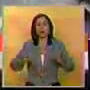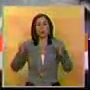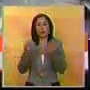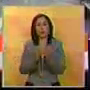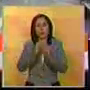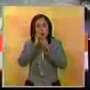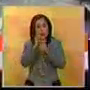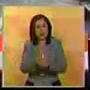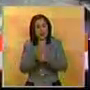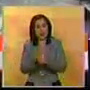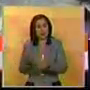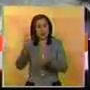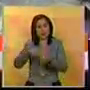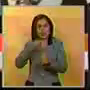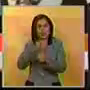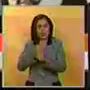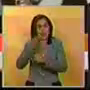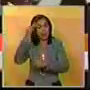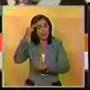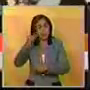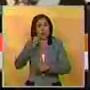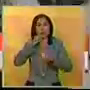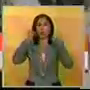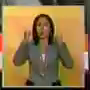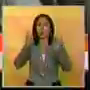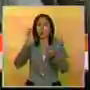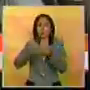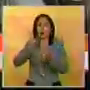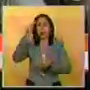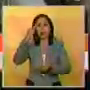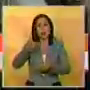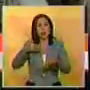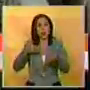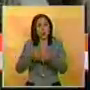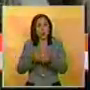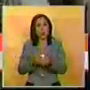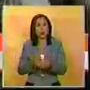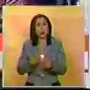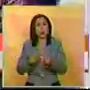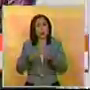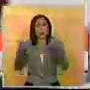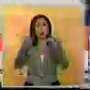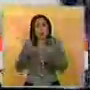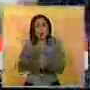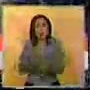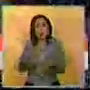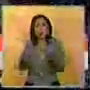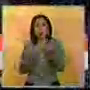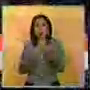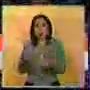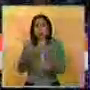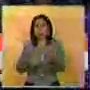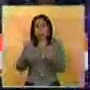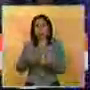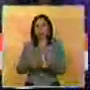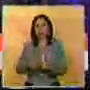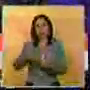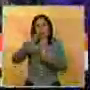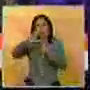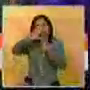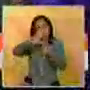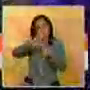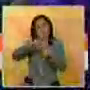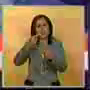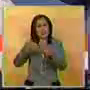Organizaciones campesinas y sindicatos nacionales mexicanos protestarán en Ciudad de México en contra de la vigencia del Tratado de Libre Comercio de América del Norte. Llegados